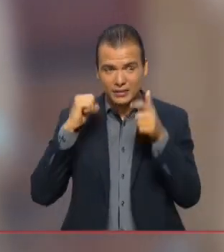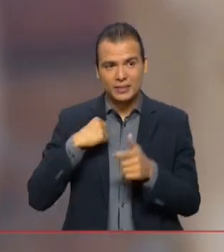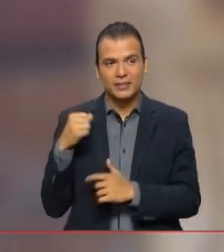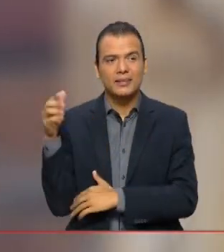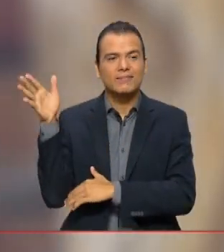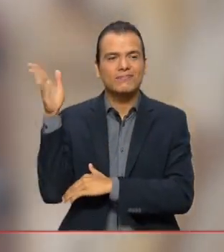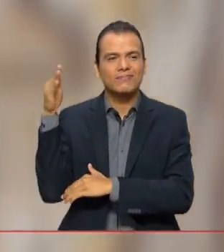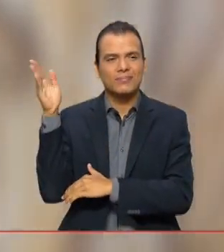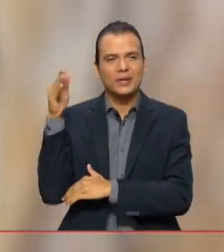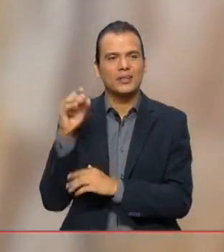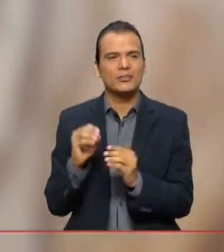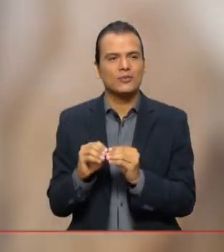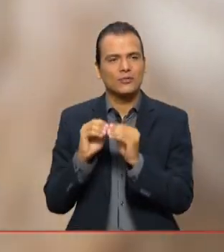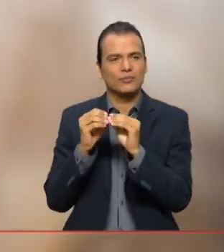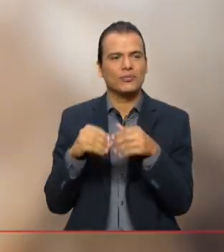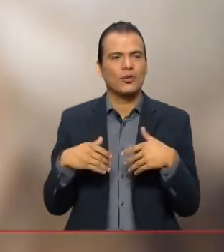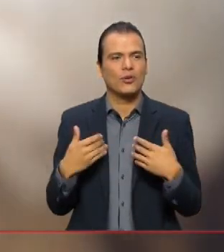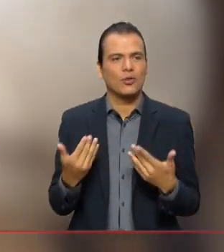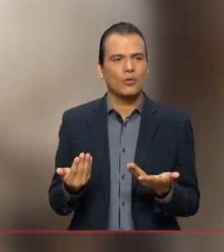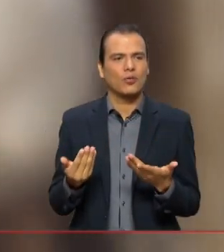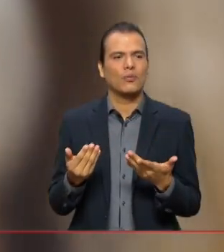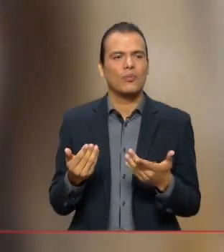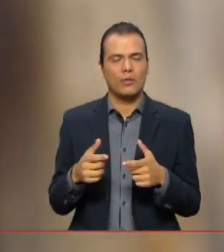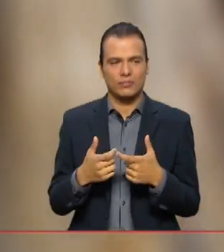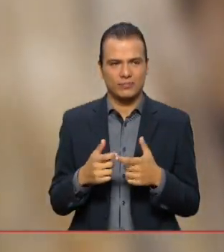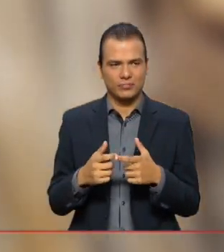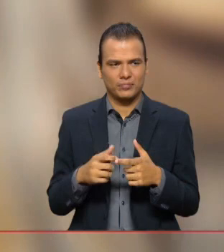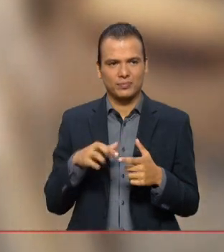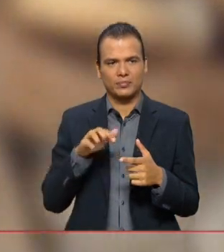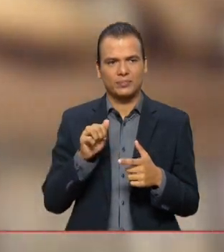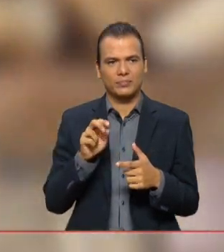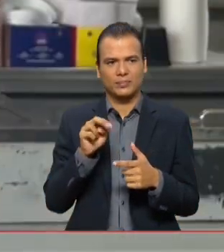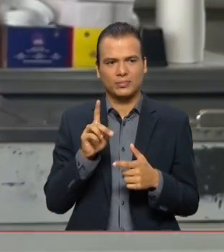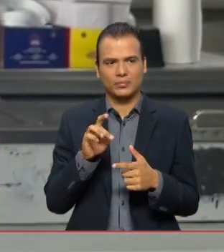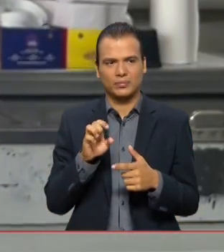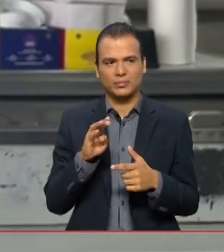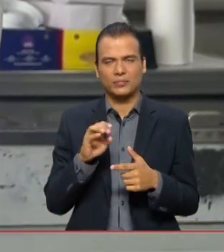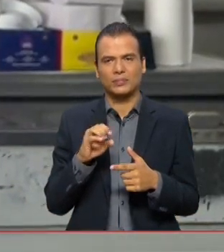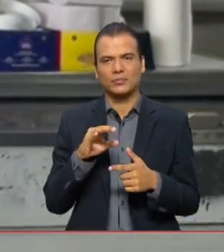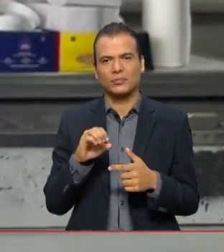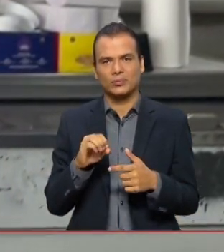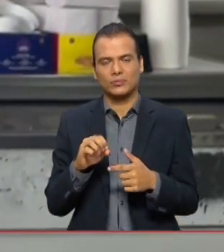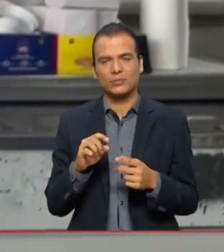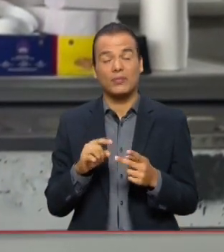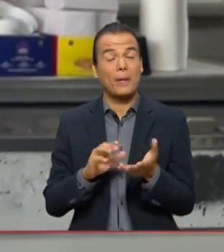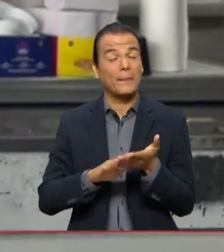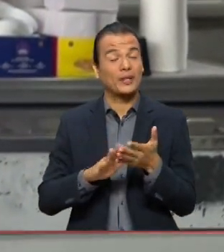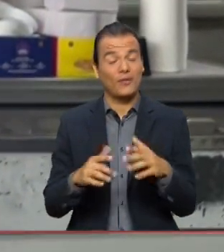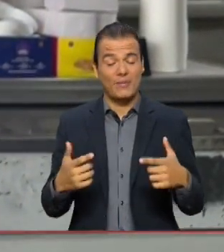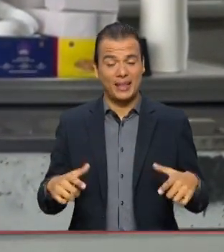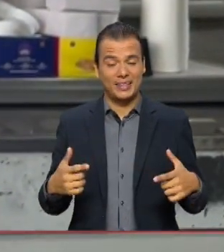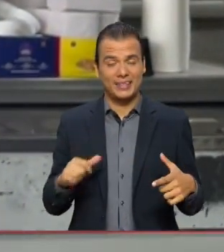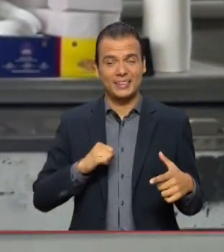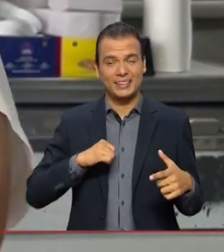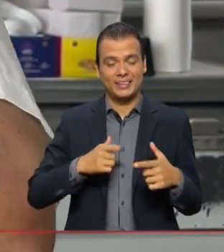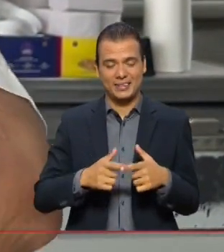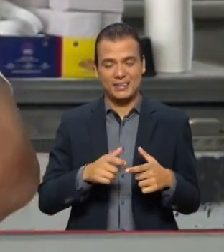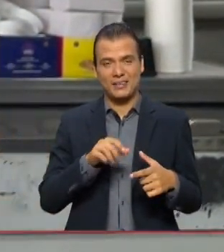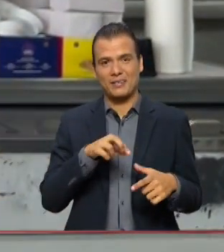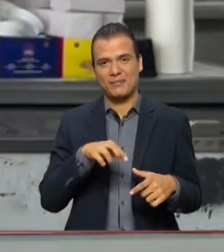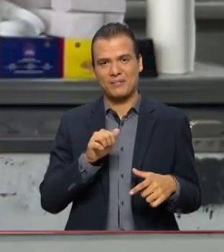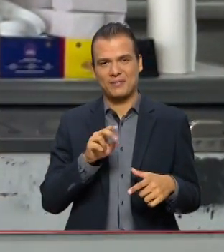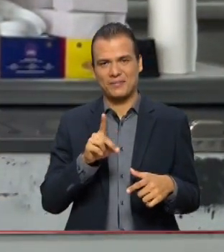bandejita con pan de bonos, el otro tiene un pan de yuca y el negrito tiene